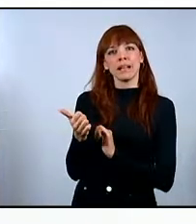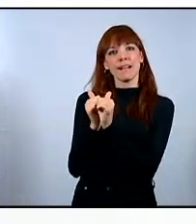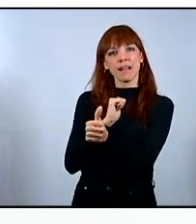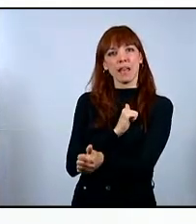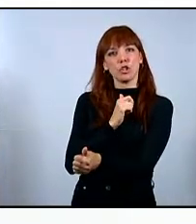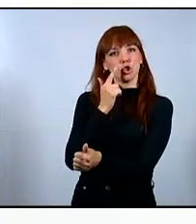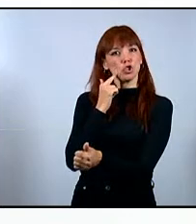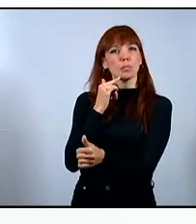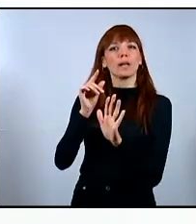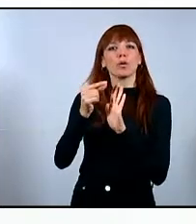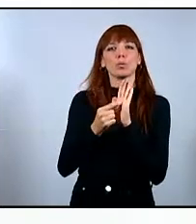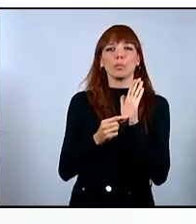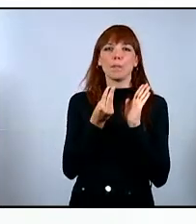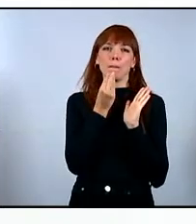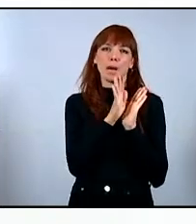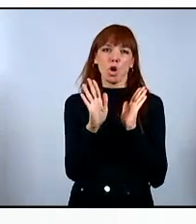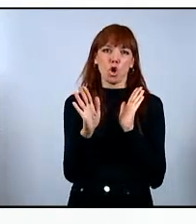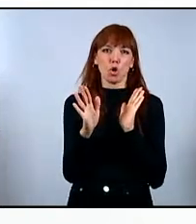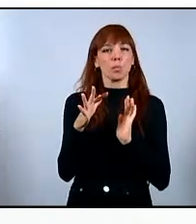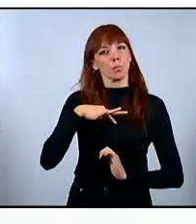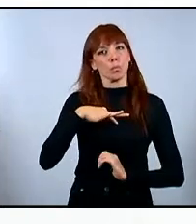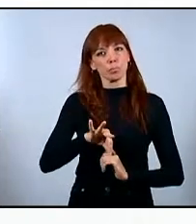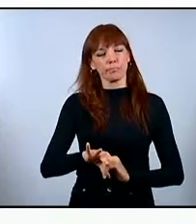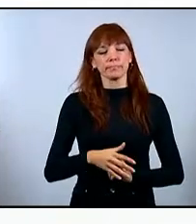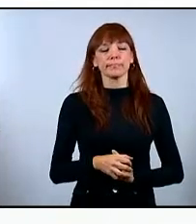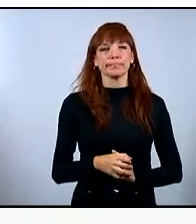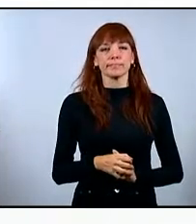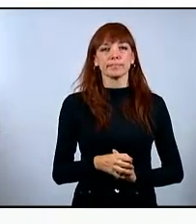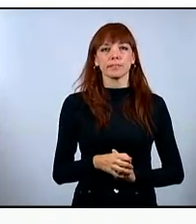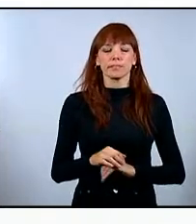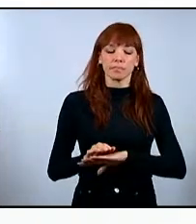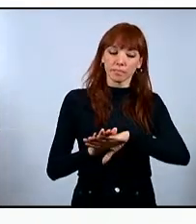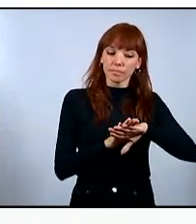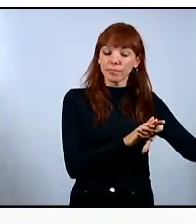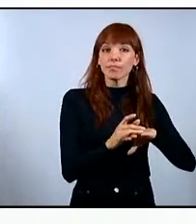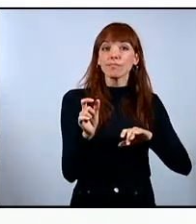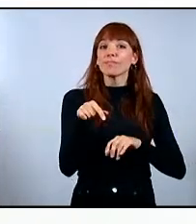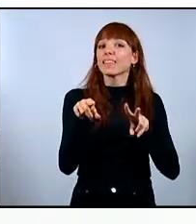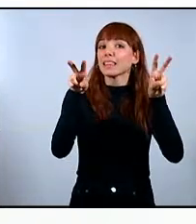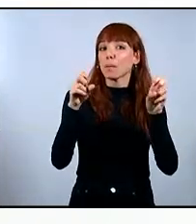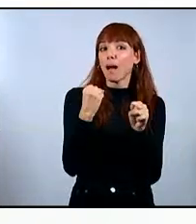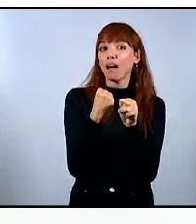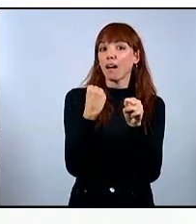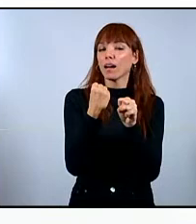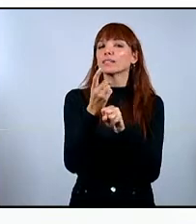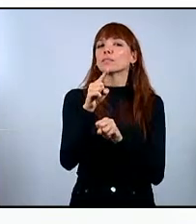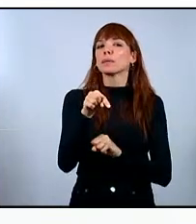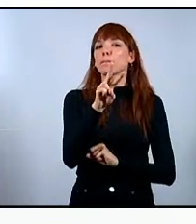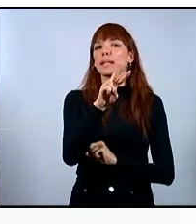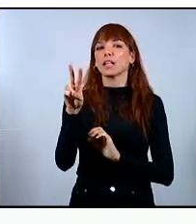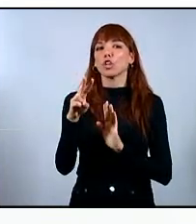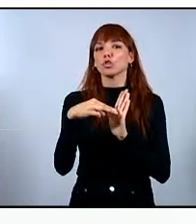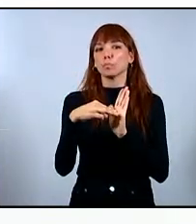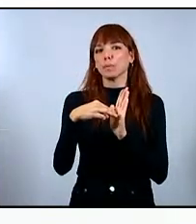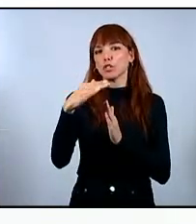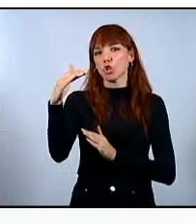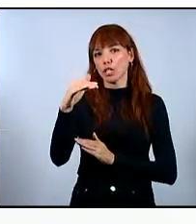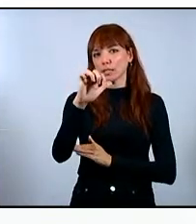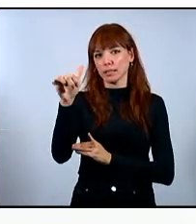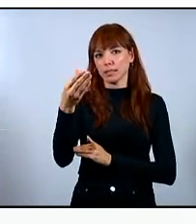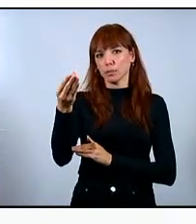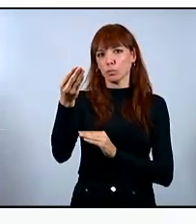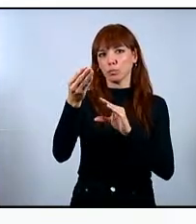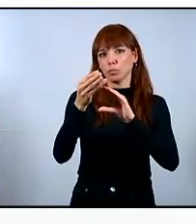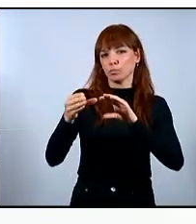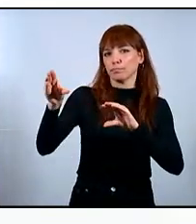mejores condiciones. Además, en materia de empleo, hemos incrementado hasta los 22 millones de euros las subvenciones